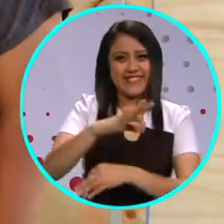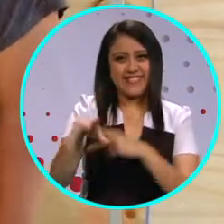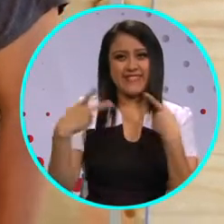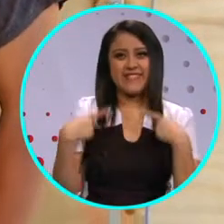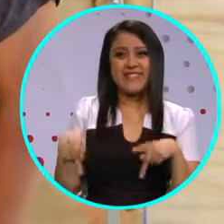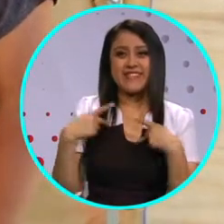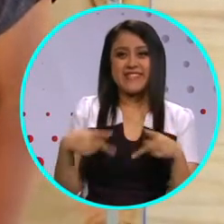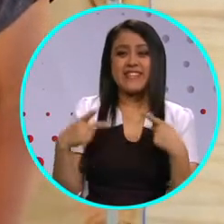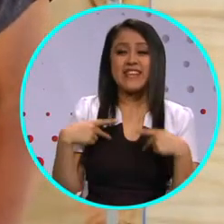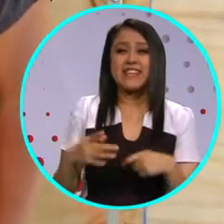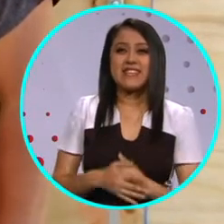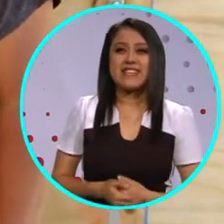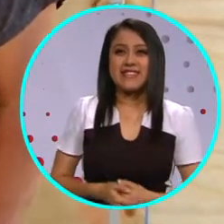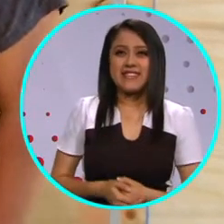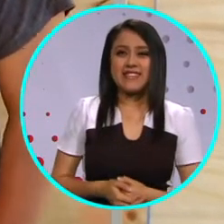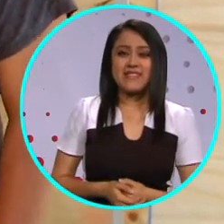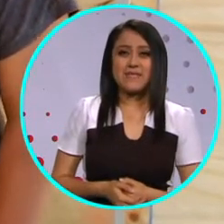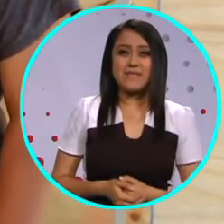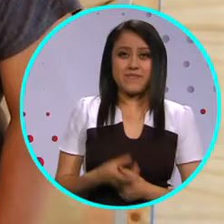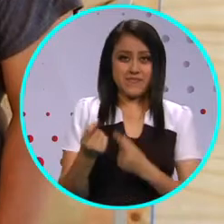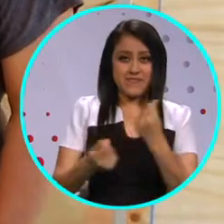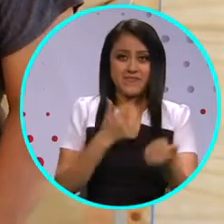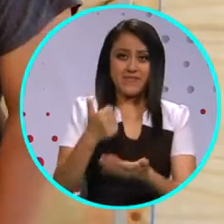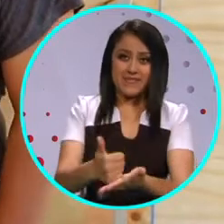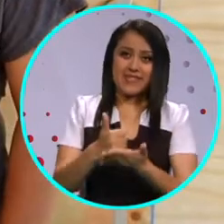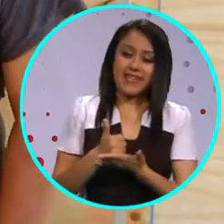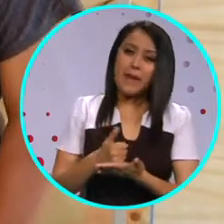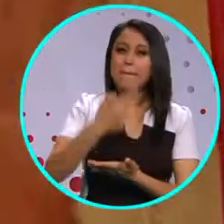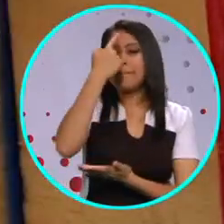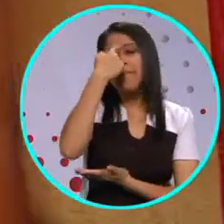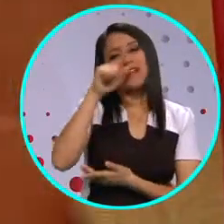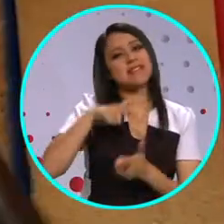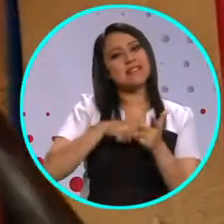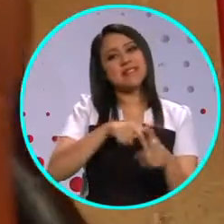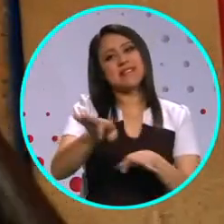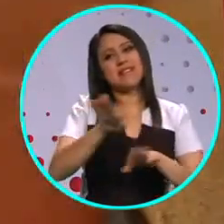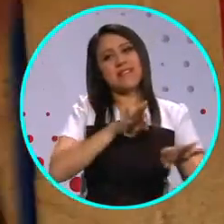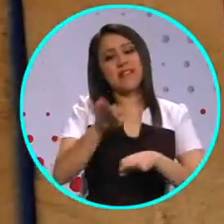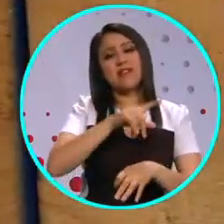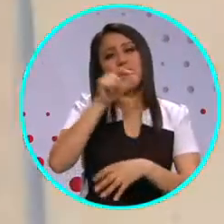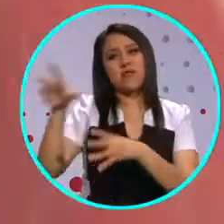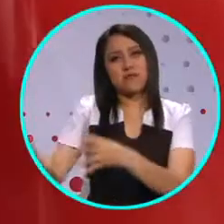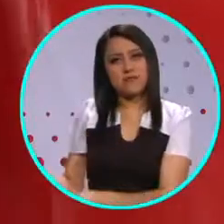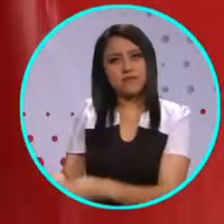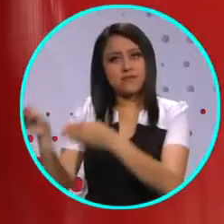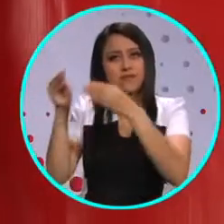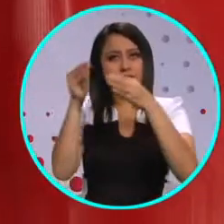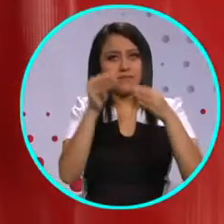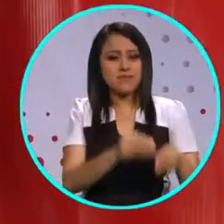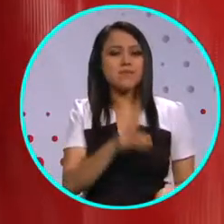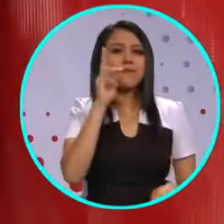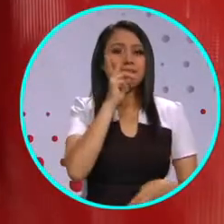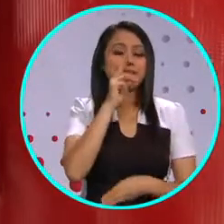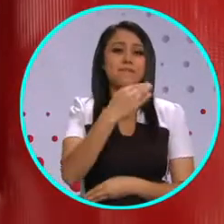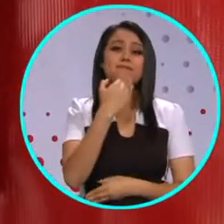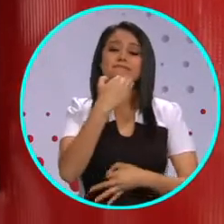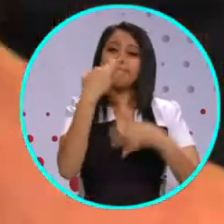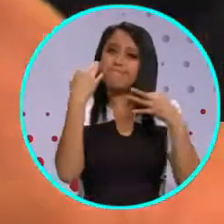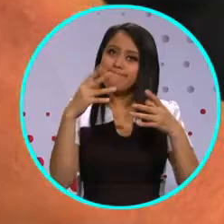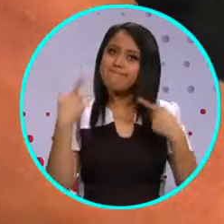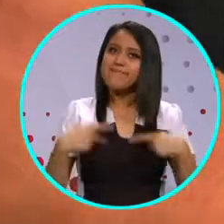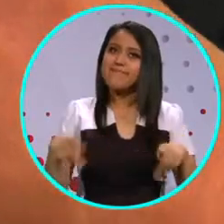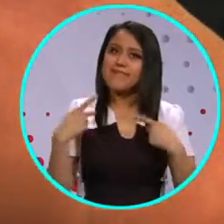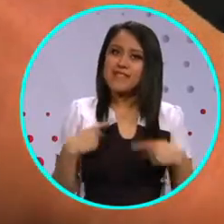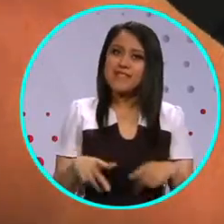que de alguna manera contribuyen para que uno siga trabajando. Después de mudar a Xóchitl, que es todo un ejemplo de la garra de los